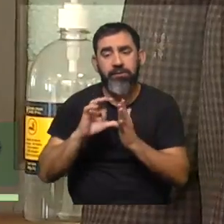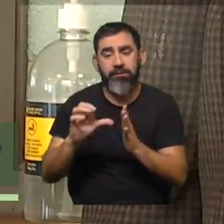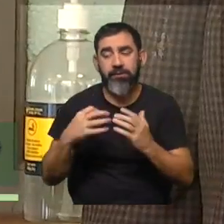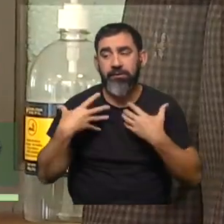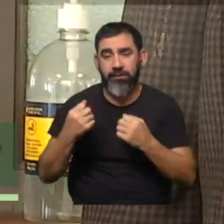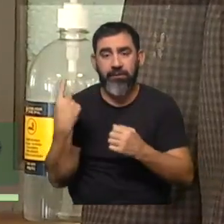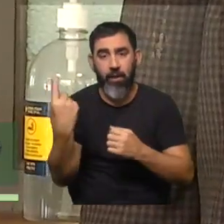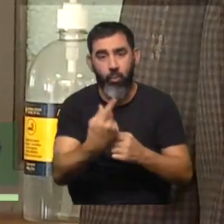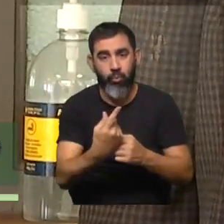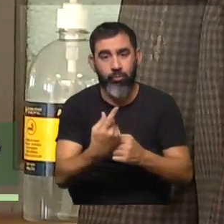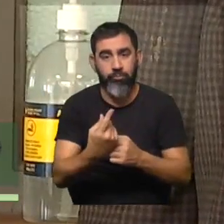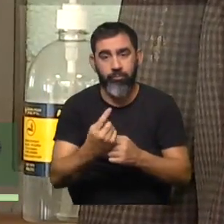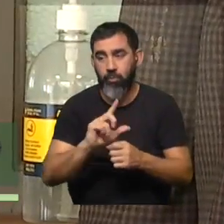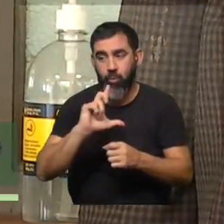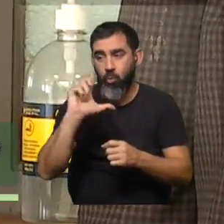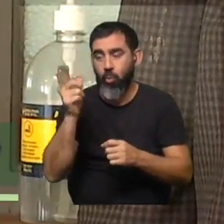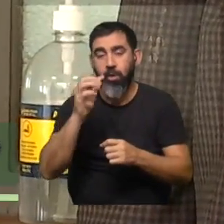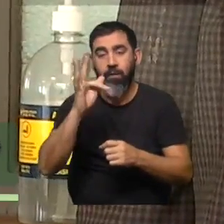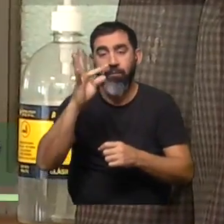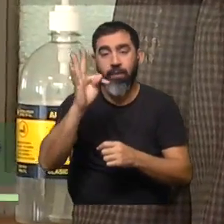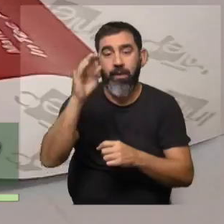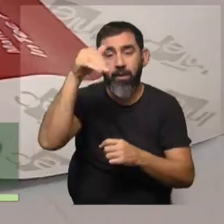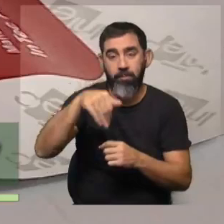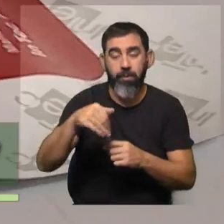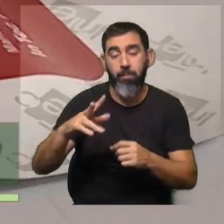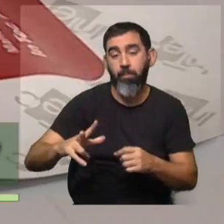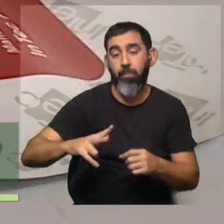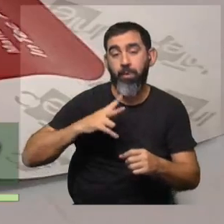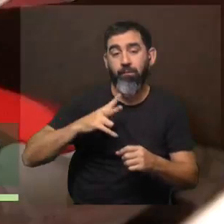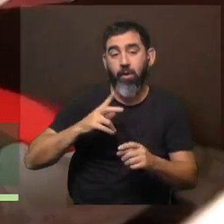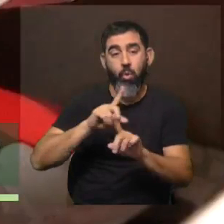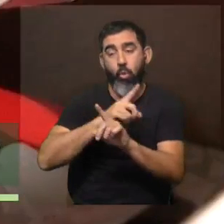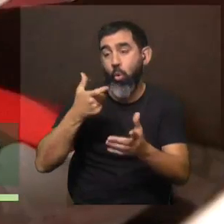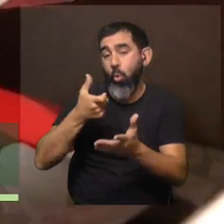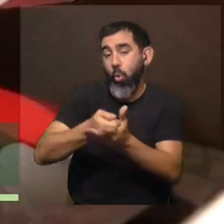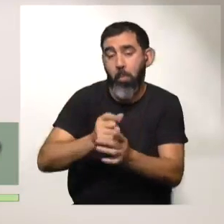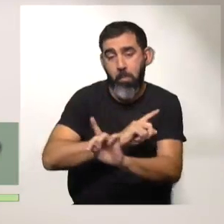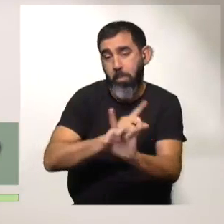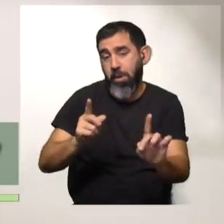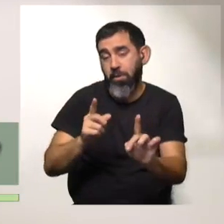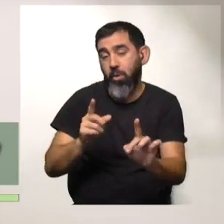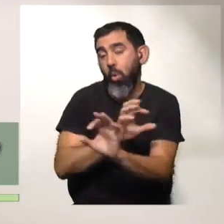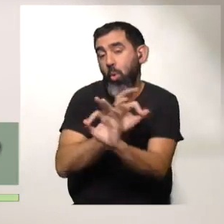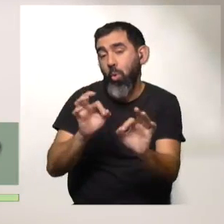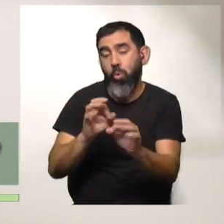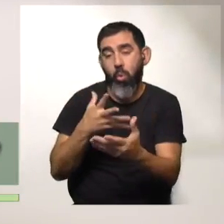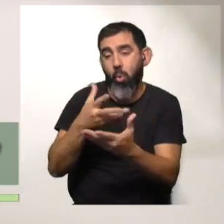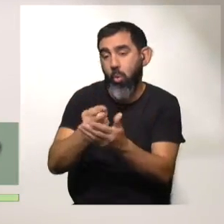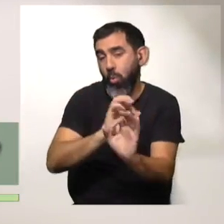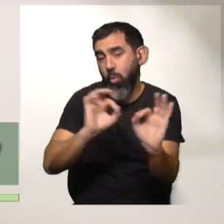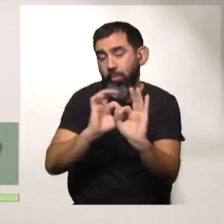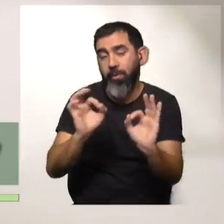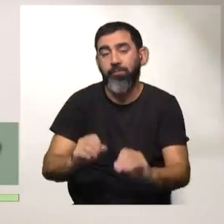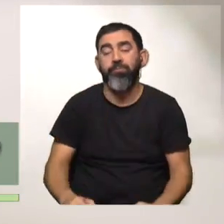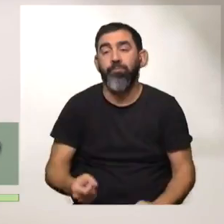salud al no estar en el ftm el prestador privado o no lo compra y situaciones en que directamente no se compra y se